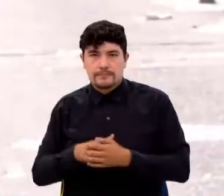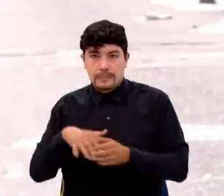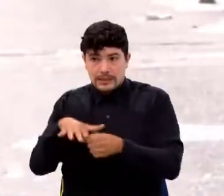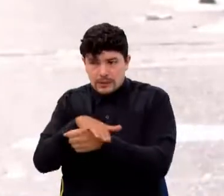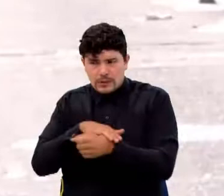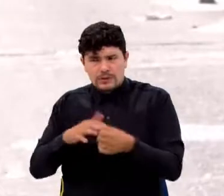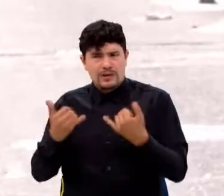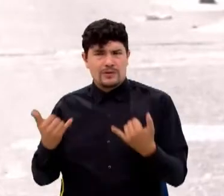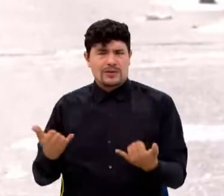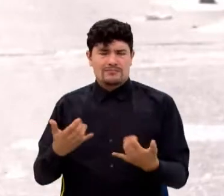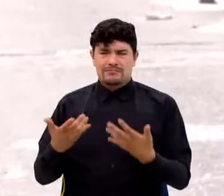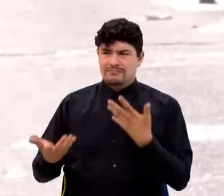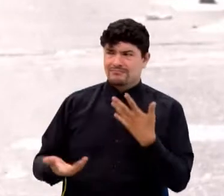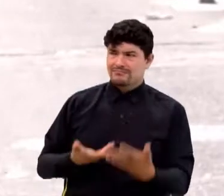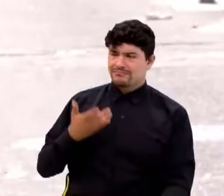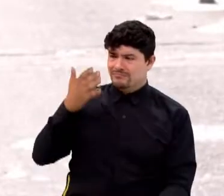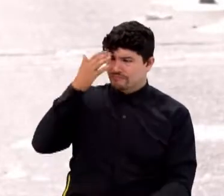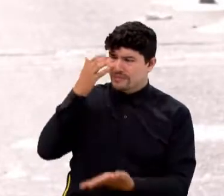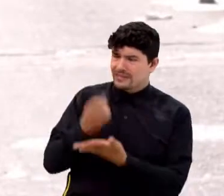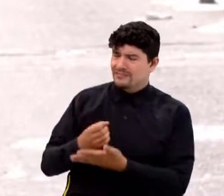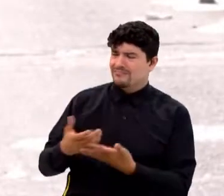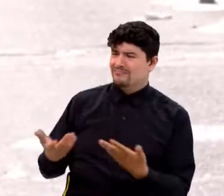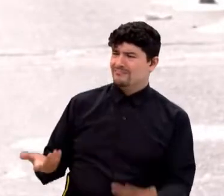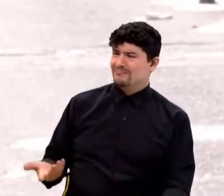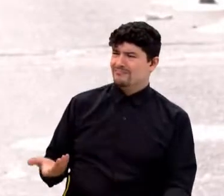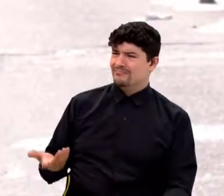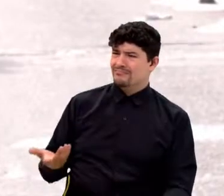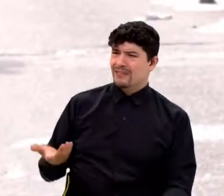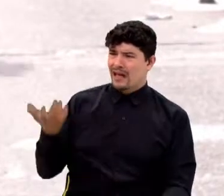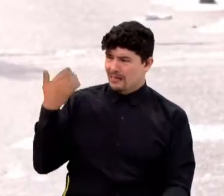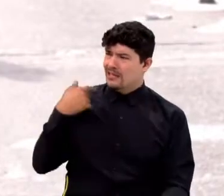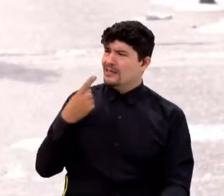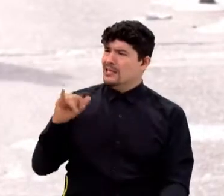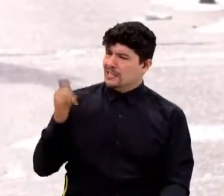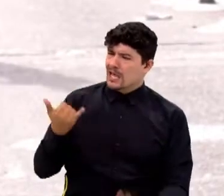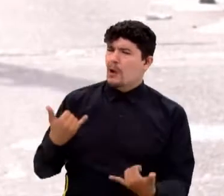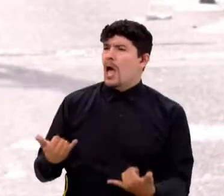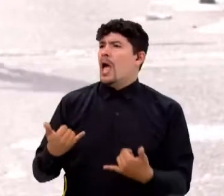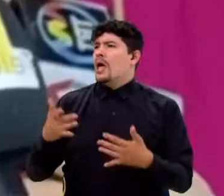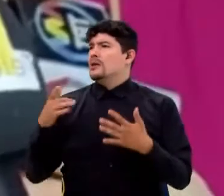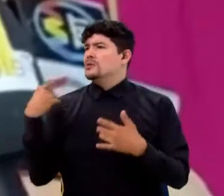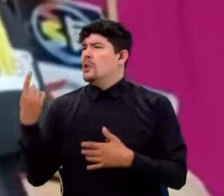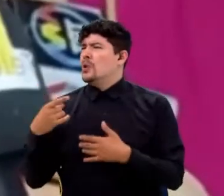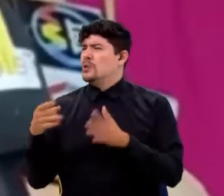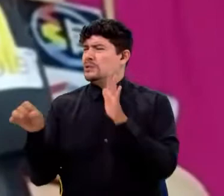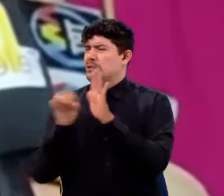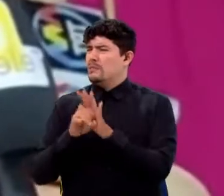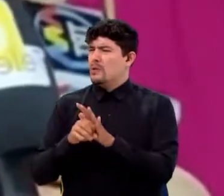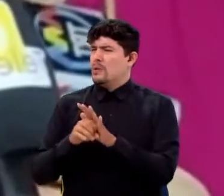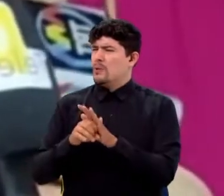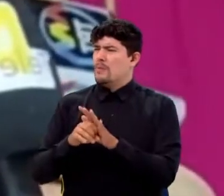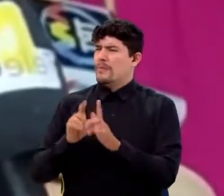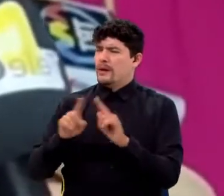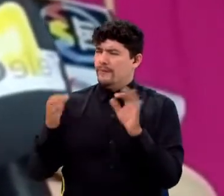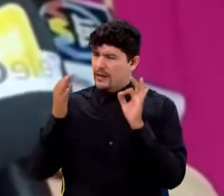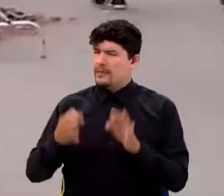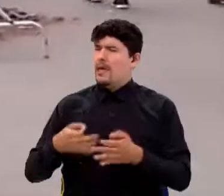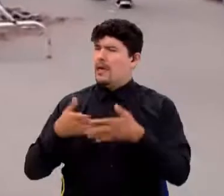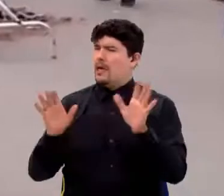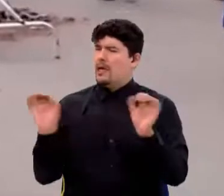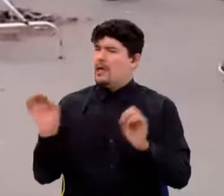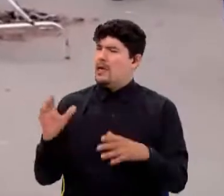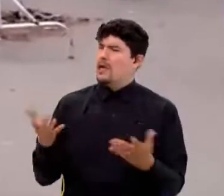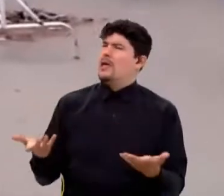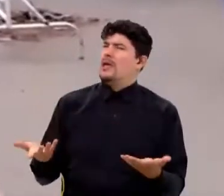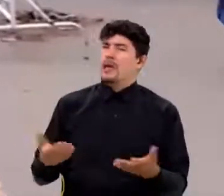situación ha generado opiniones encontradas entre colombianos y venezolanos. Para el mandatario tachirense, el evento